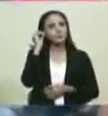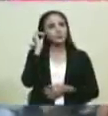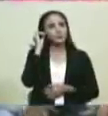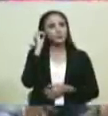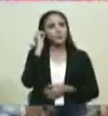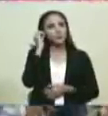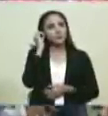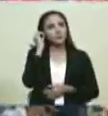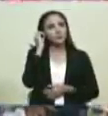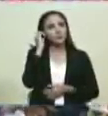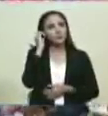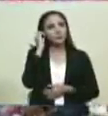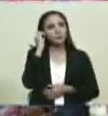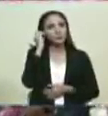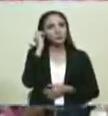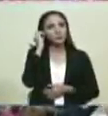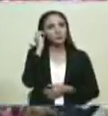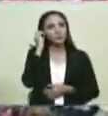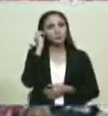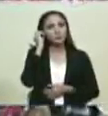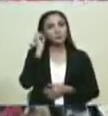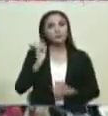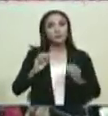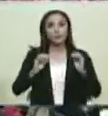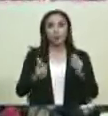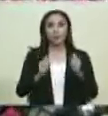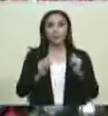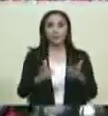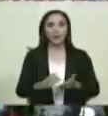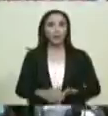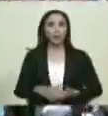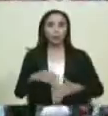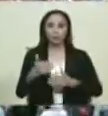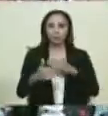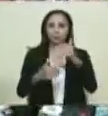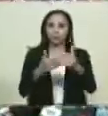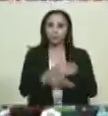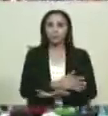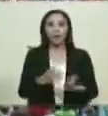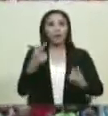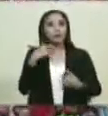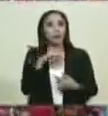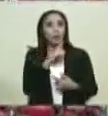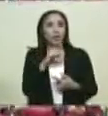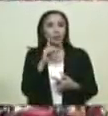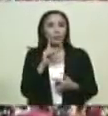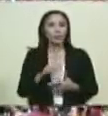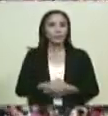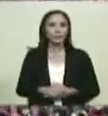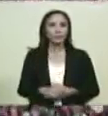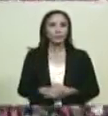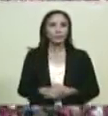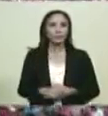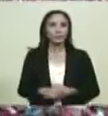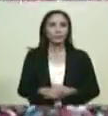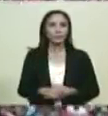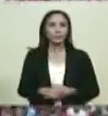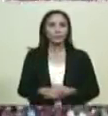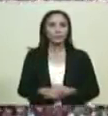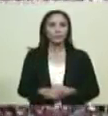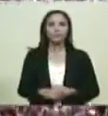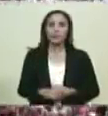un nuevo comienzo se llama así yo llamo un gran diálogo nacional